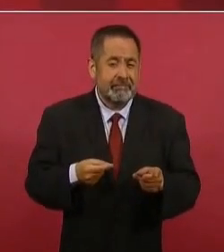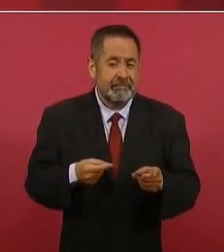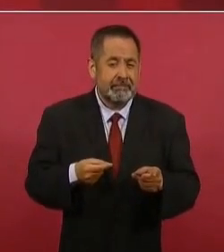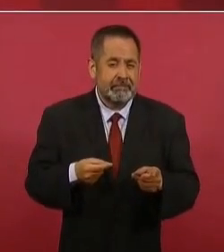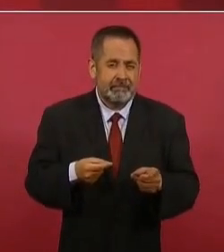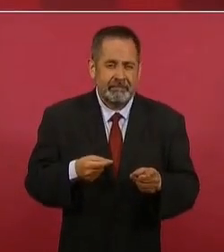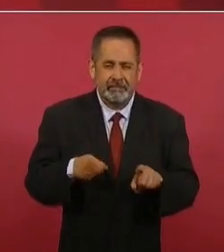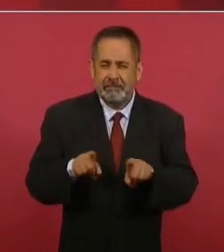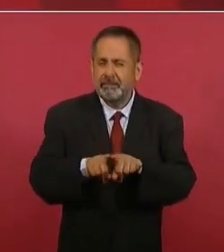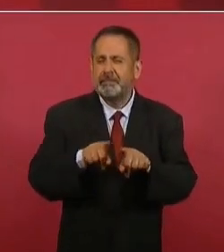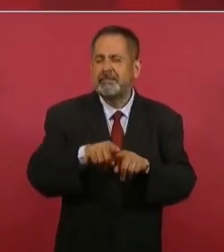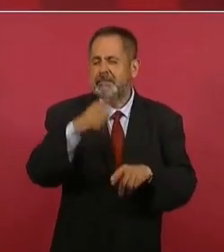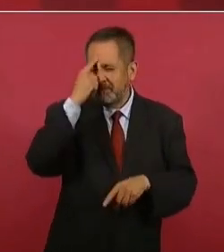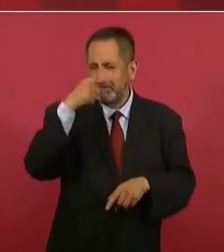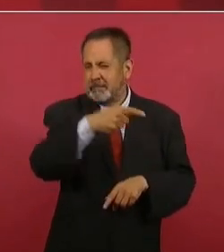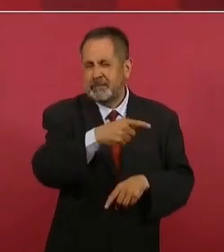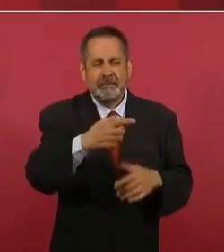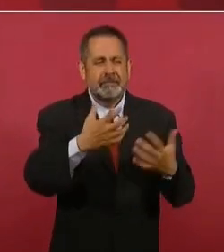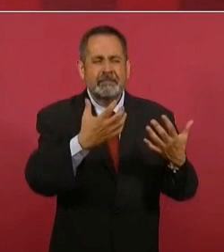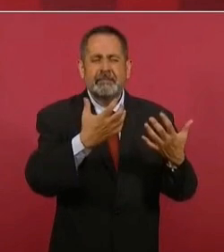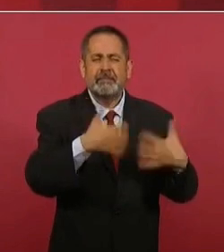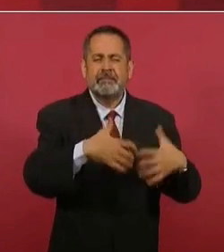con esta empresa,